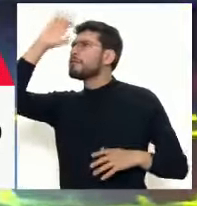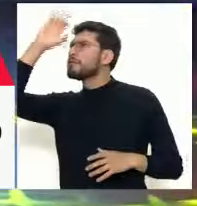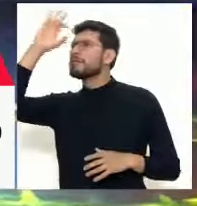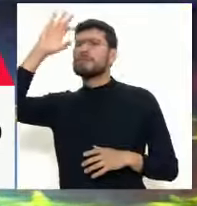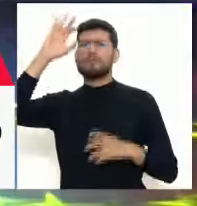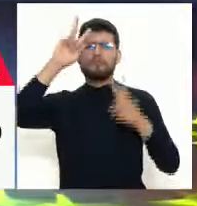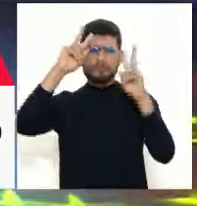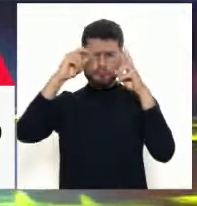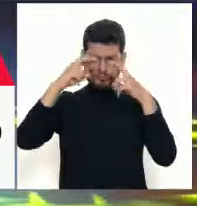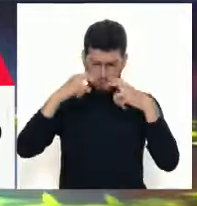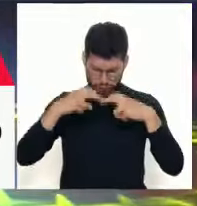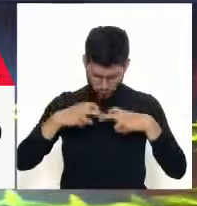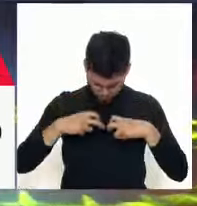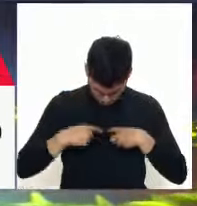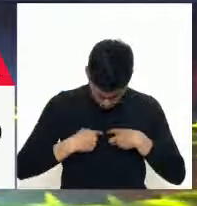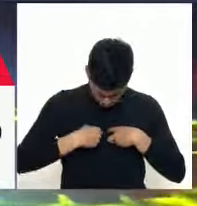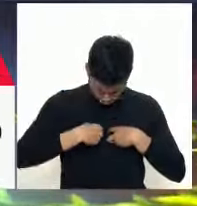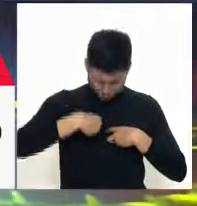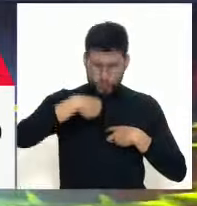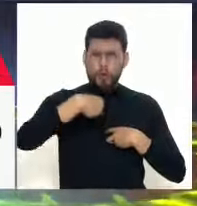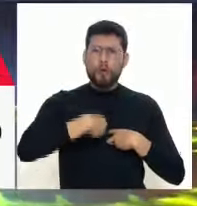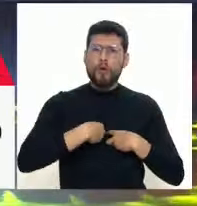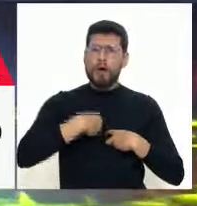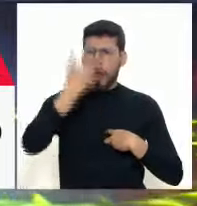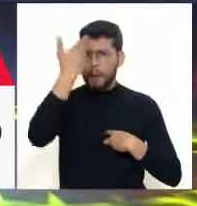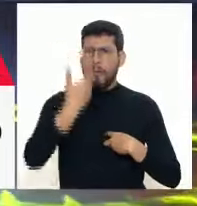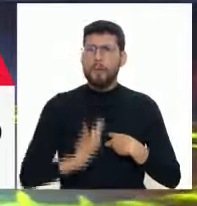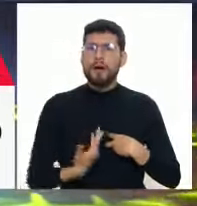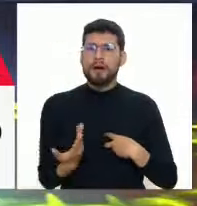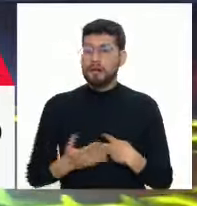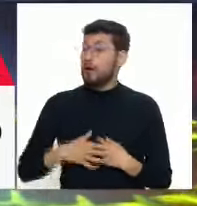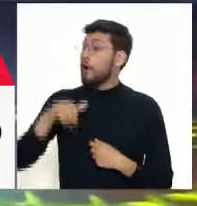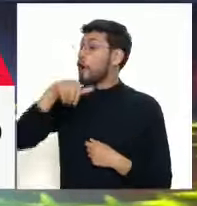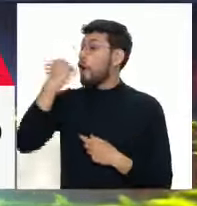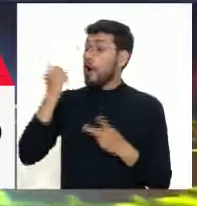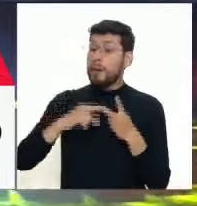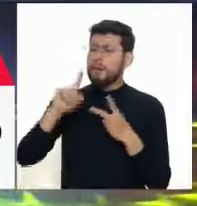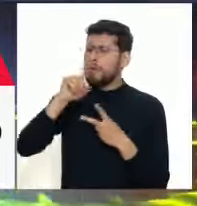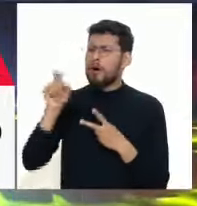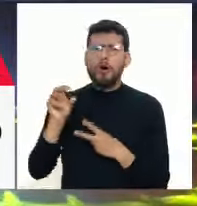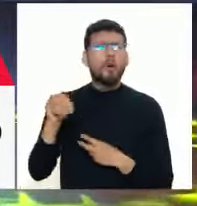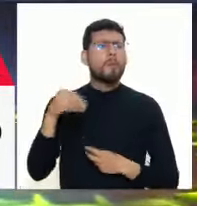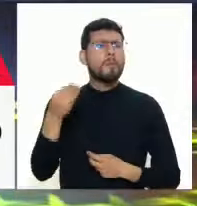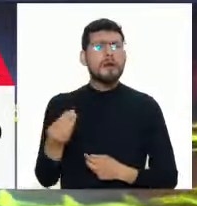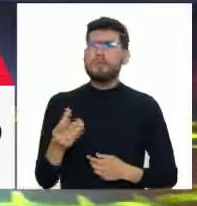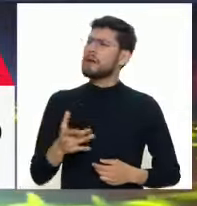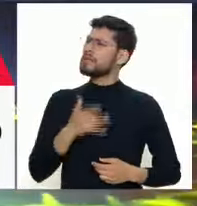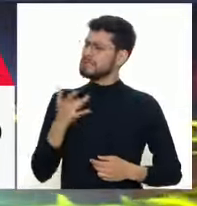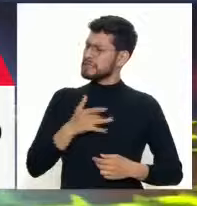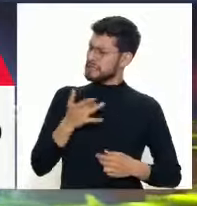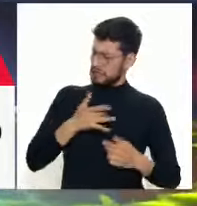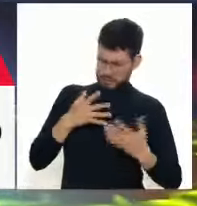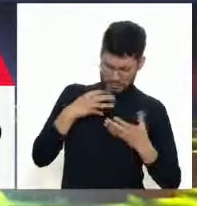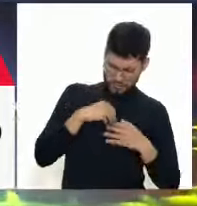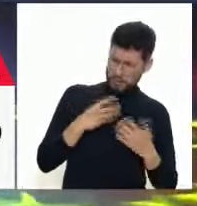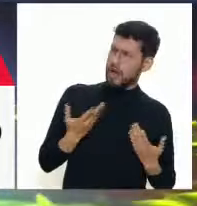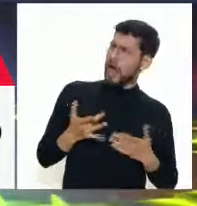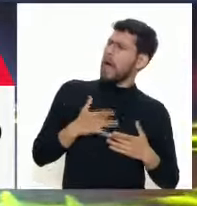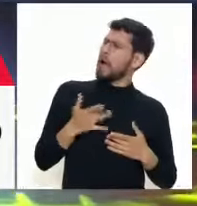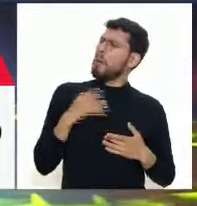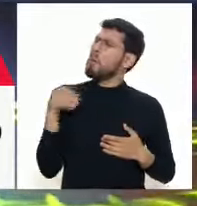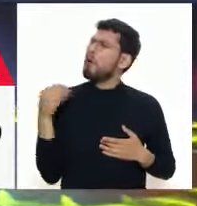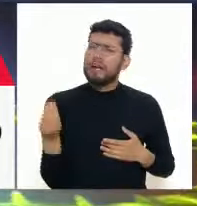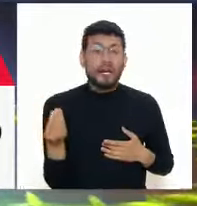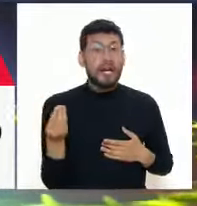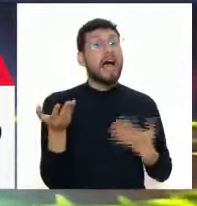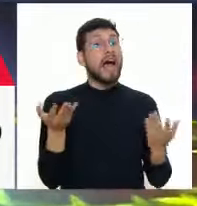a explorar en las profundidades del ser humano. Otra pregunta, ¿por qué sentimos lo que sentimos? Esta pregunta nos